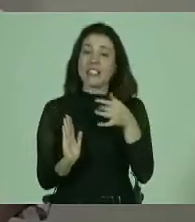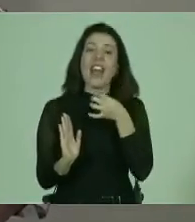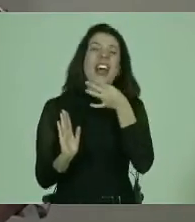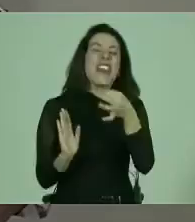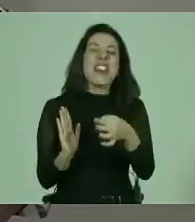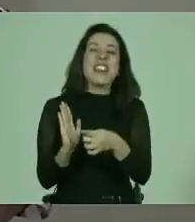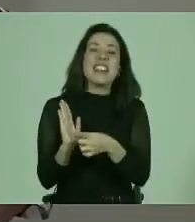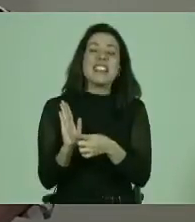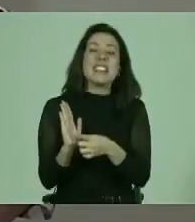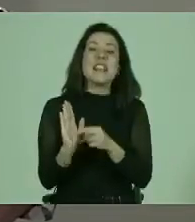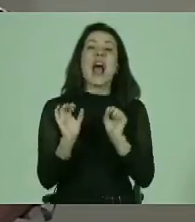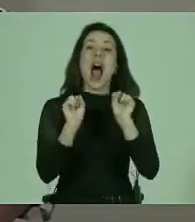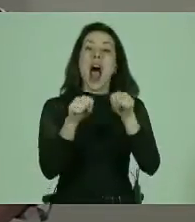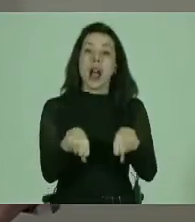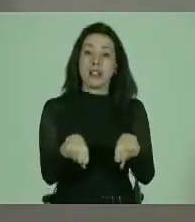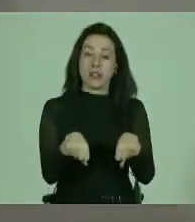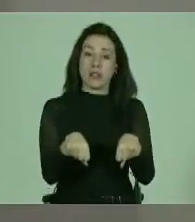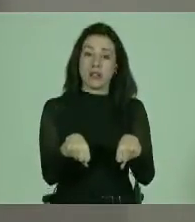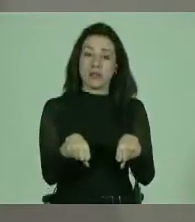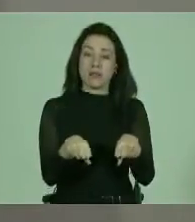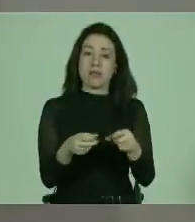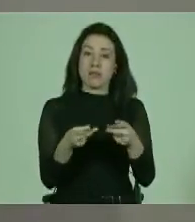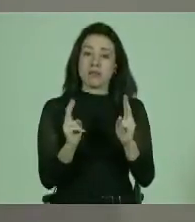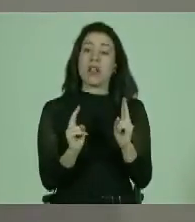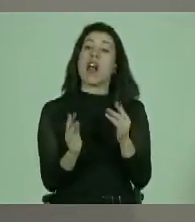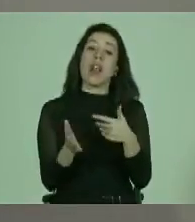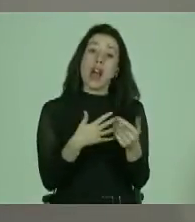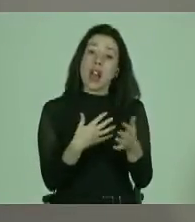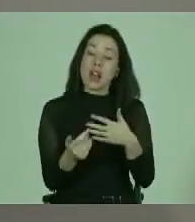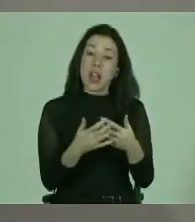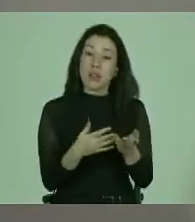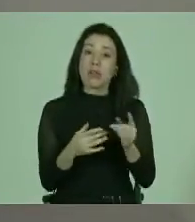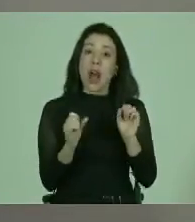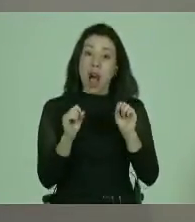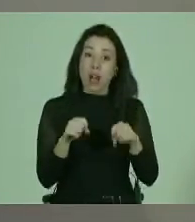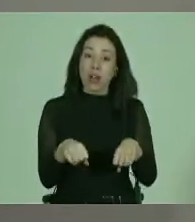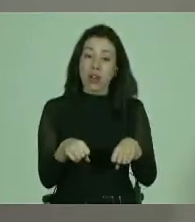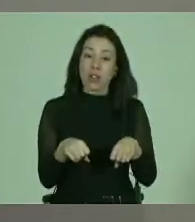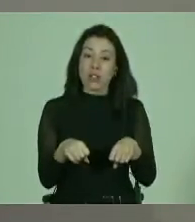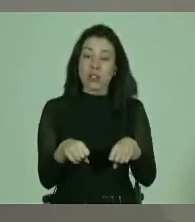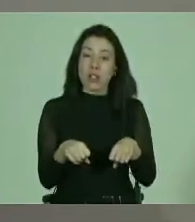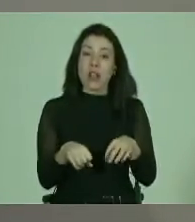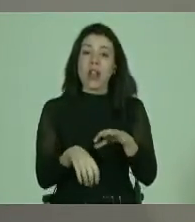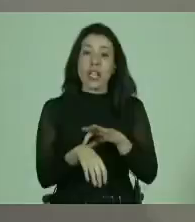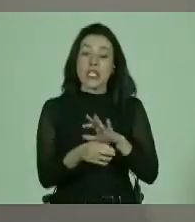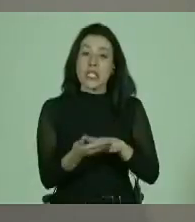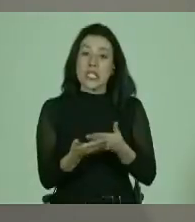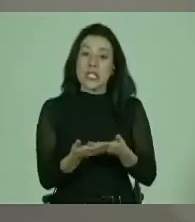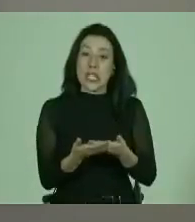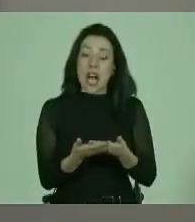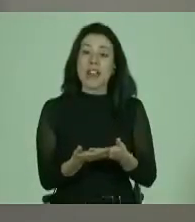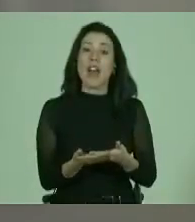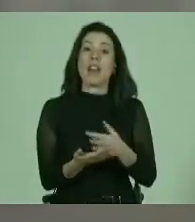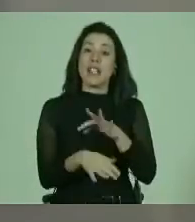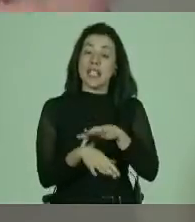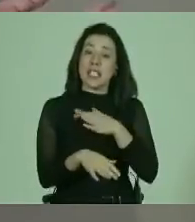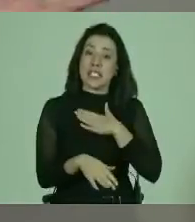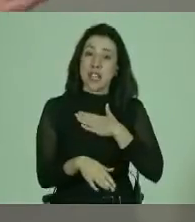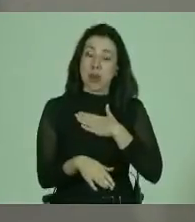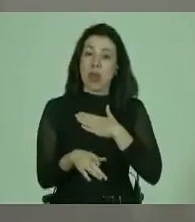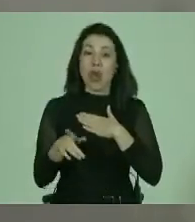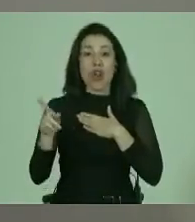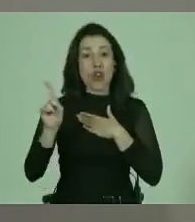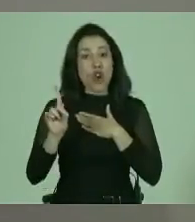refiere al consentimiento naturalmente el consentimiento en sanidad el consentimiento en salud ya no estamos hablando